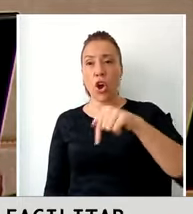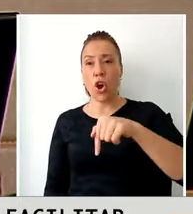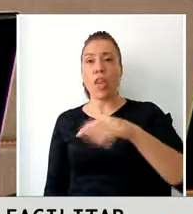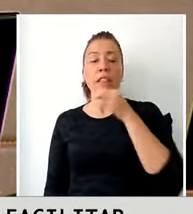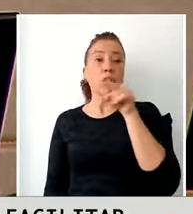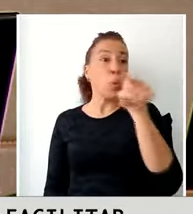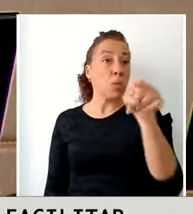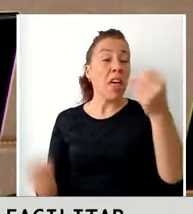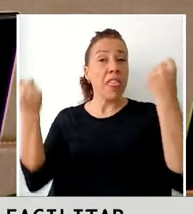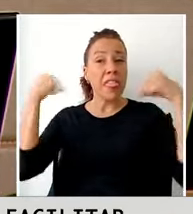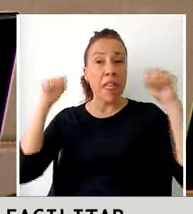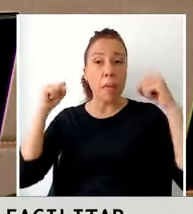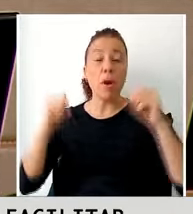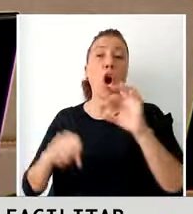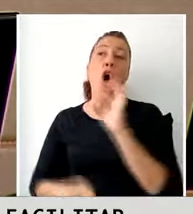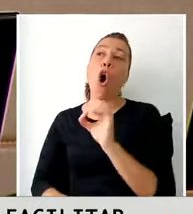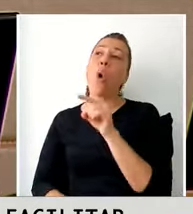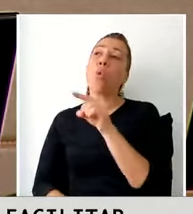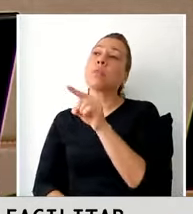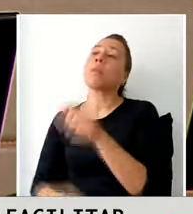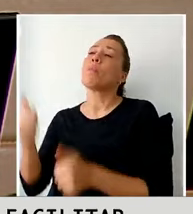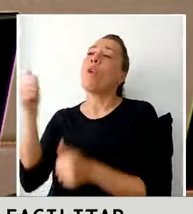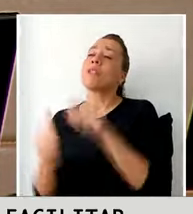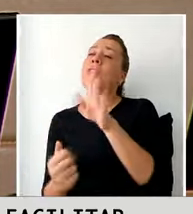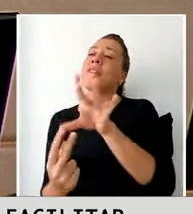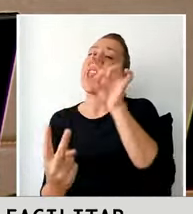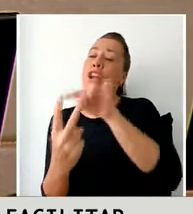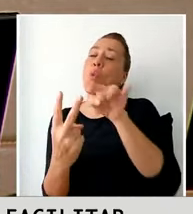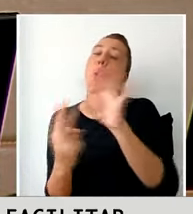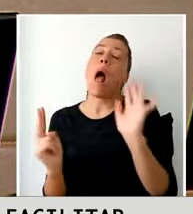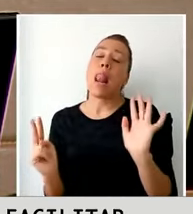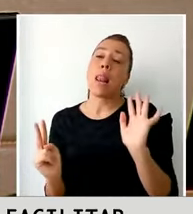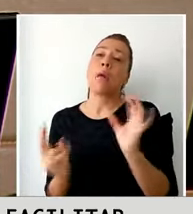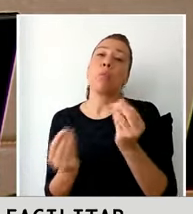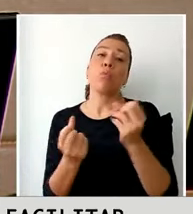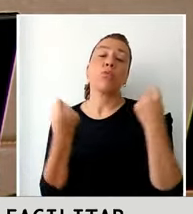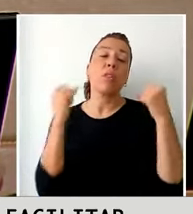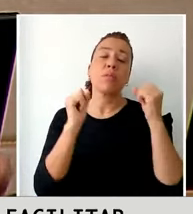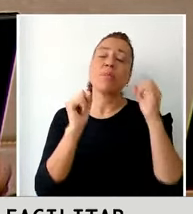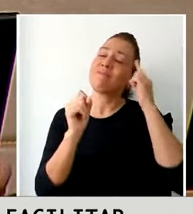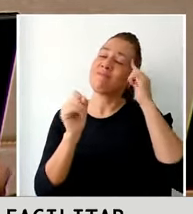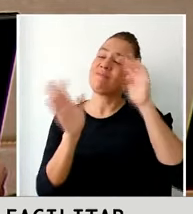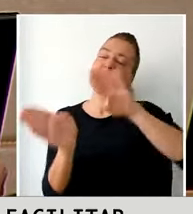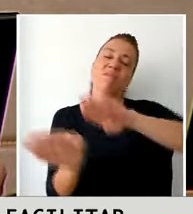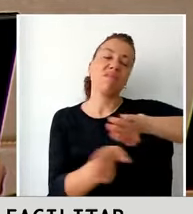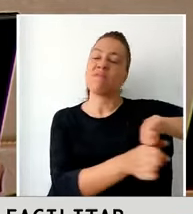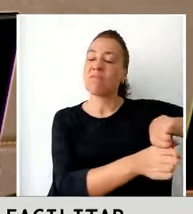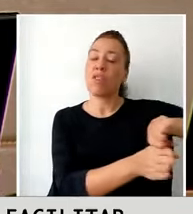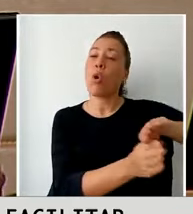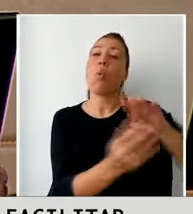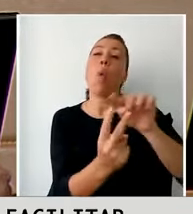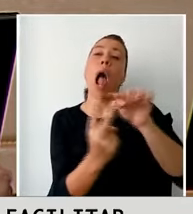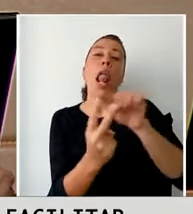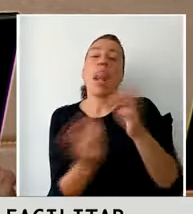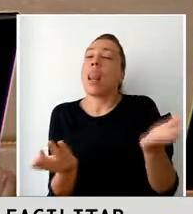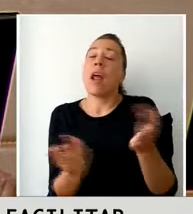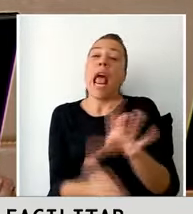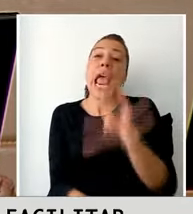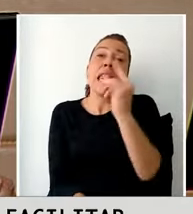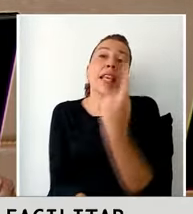o ustedes profesional y muchos deportistas dejan de lado una u otra actividad para